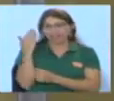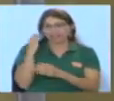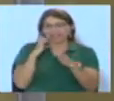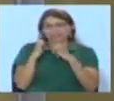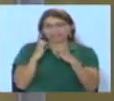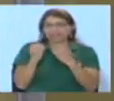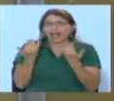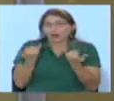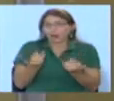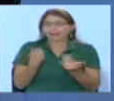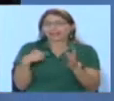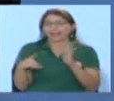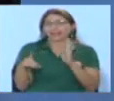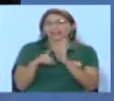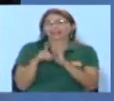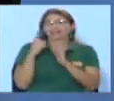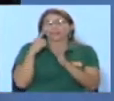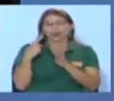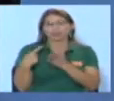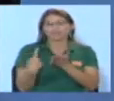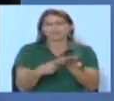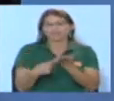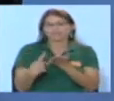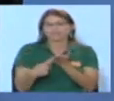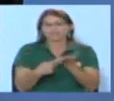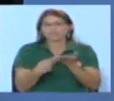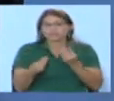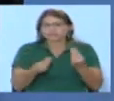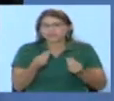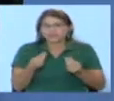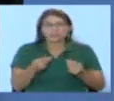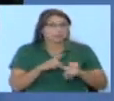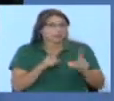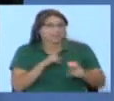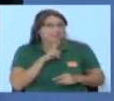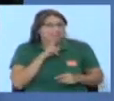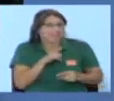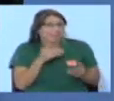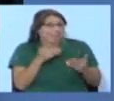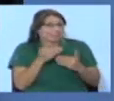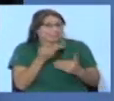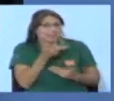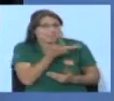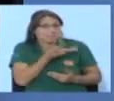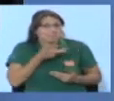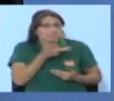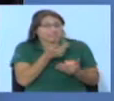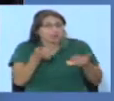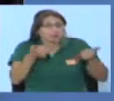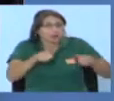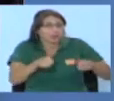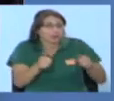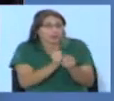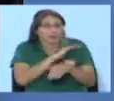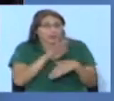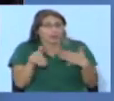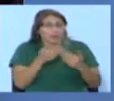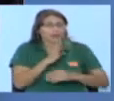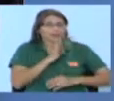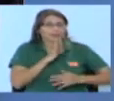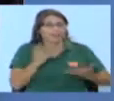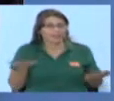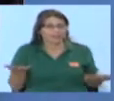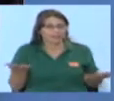derecho a réplica, pero bueno, más que réplica. Sí, bueno, es que en realidad casi estamos de acuerdo en todo, ¿verdad? Lo que hemos hablado. O